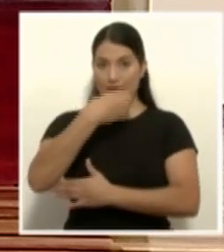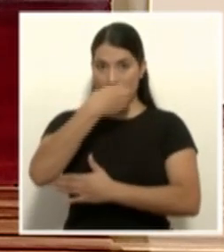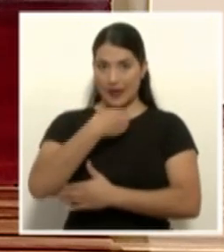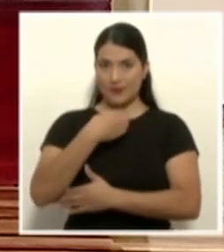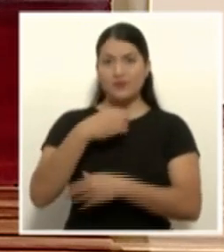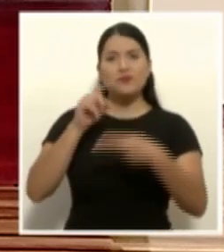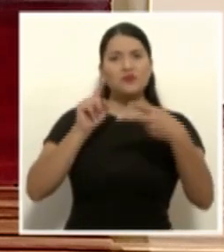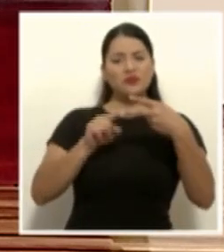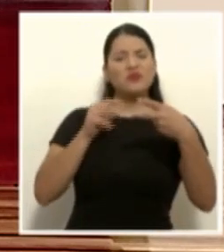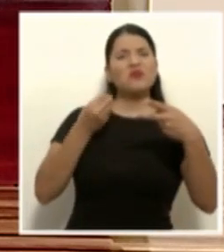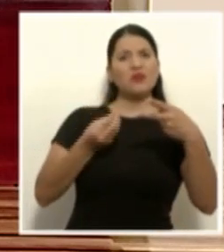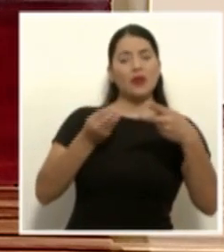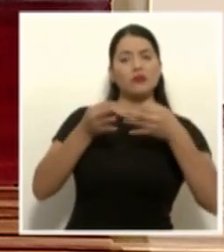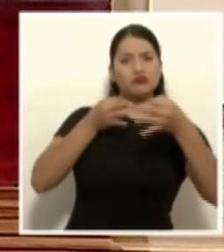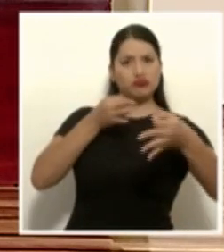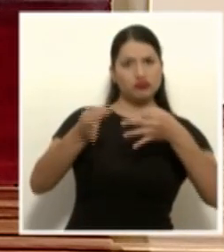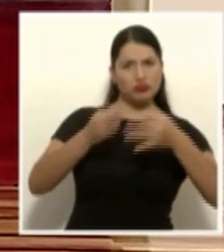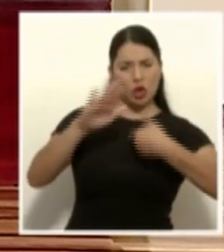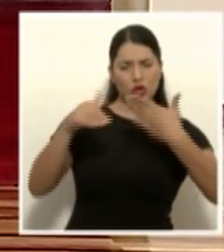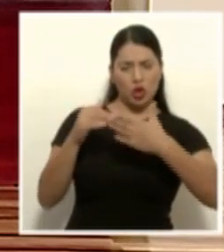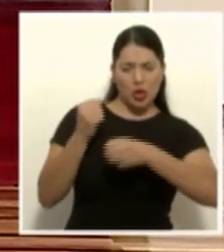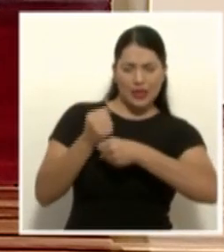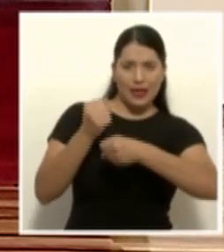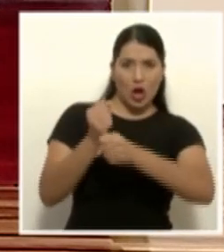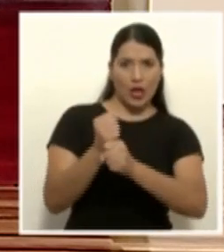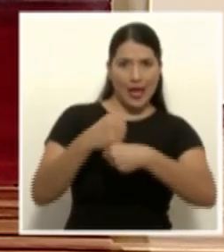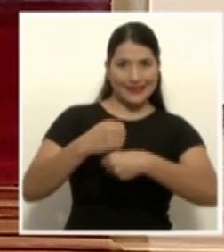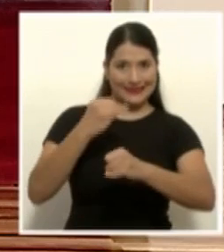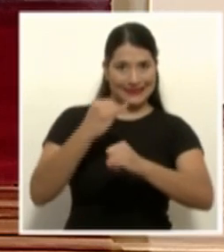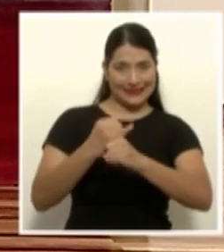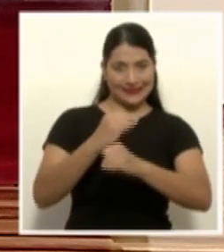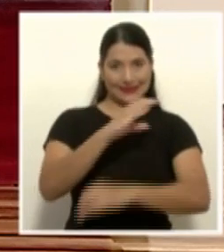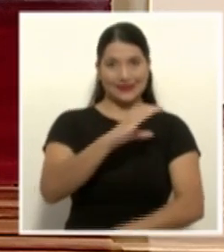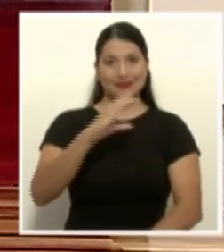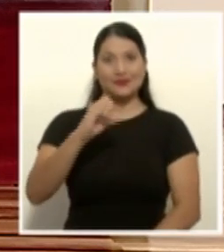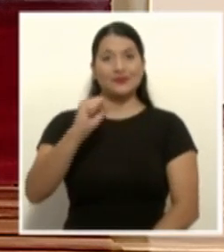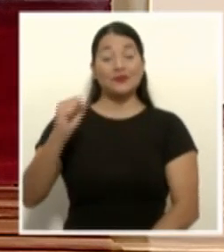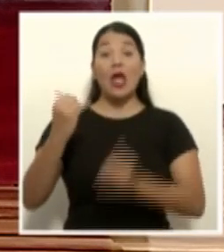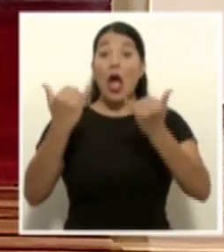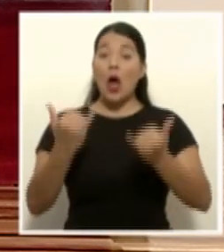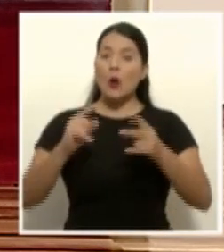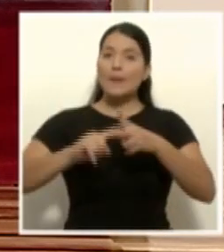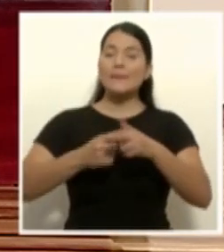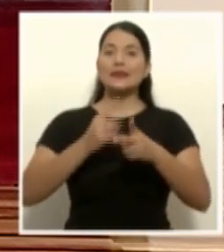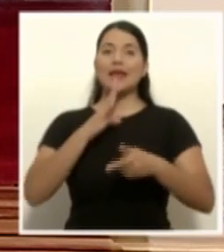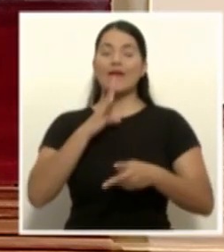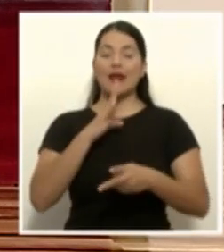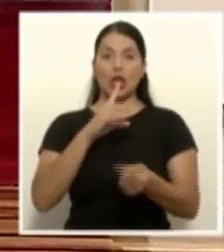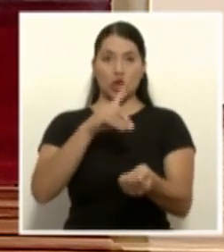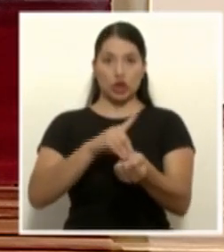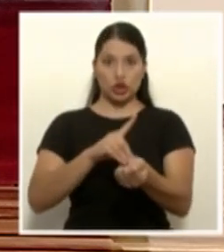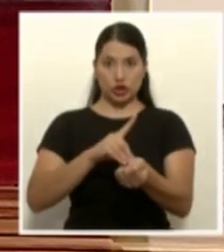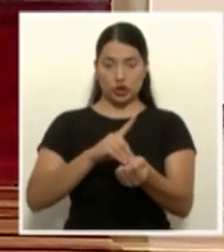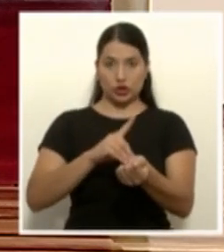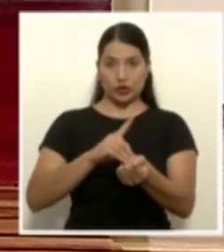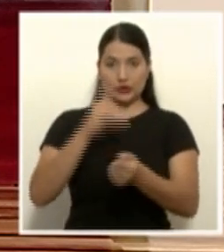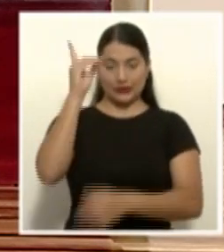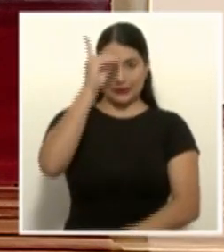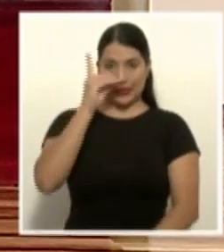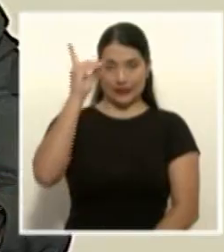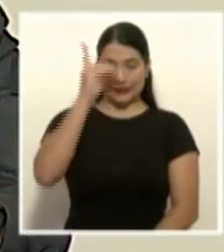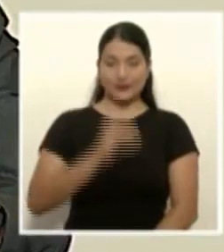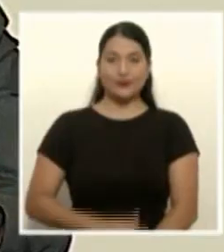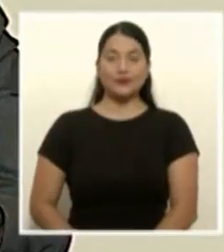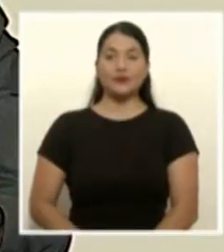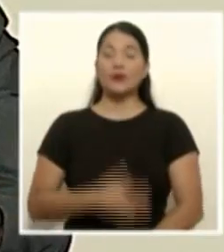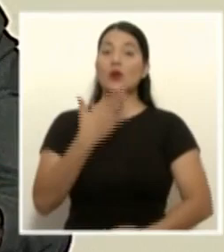quien ofrecerá el reporte de acciones de la institución. A continuación, cedemos el uso de la palabra al doctor Salas. Bueno,